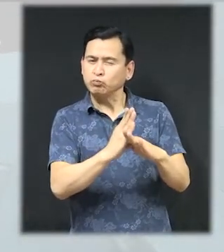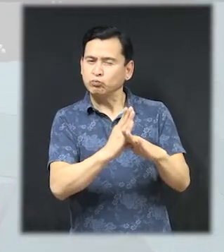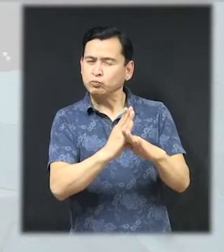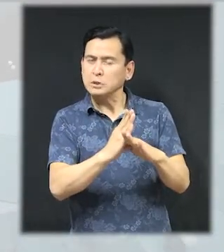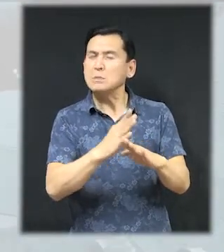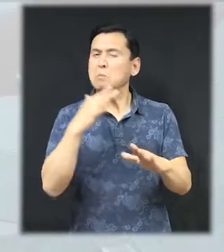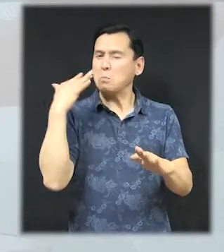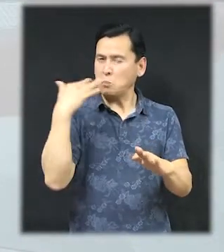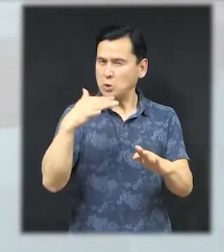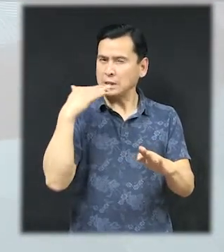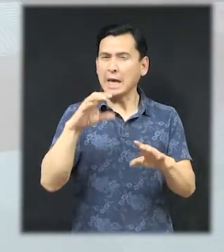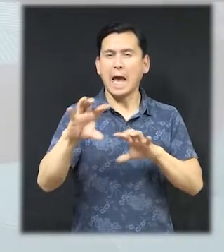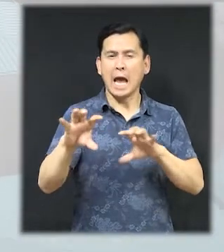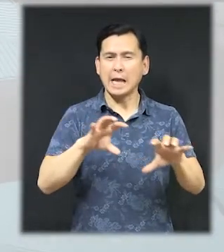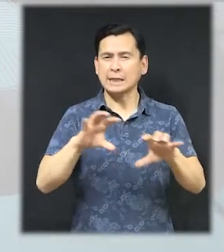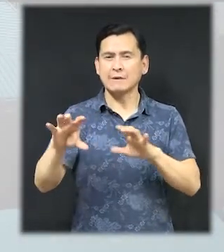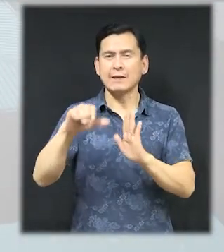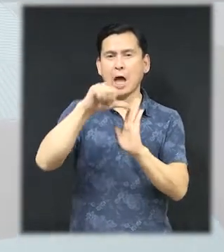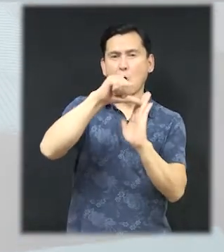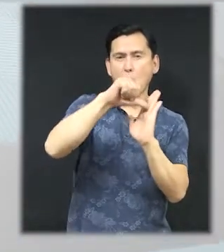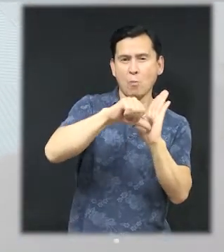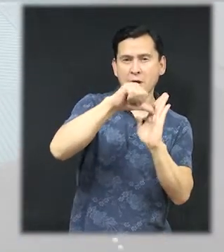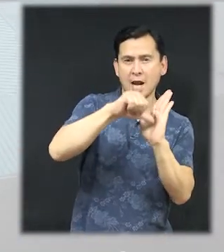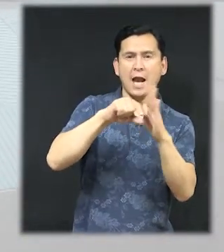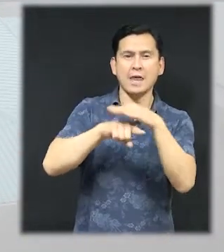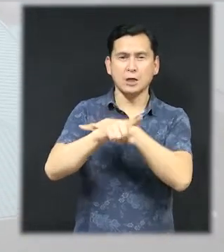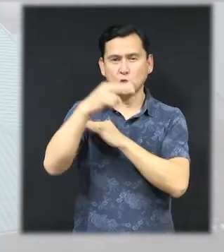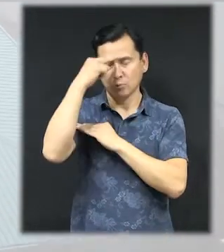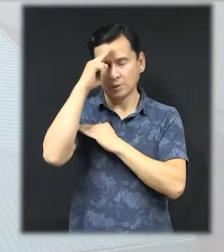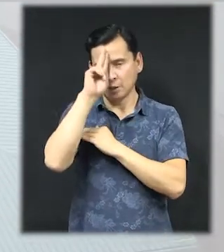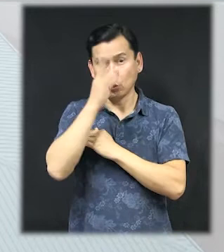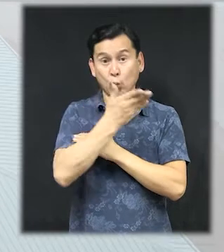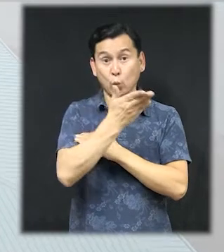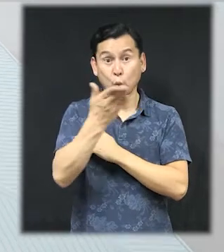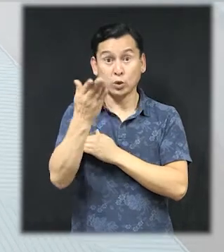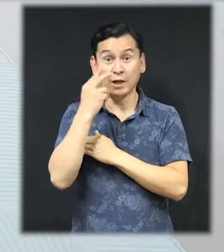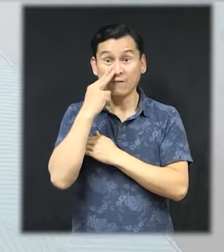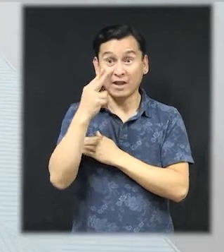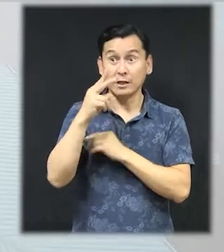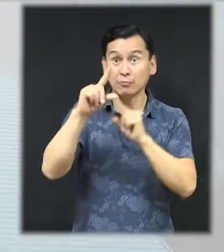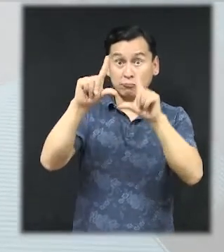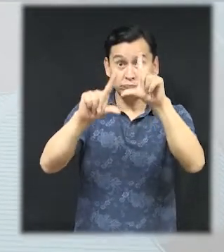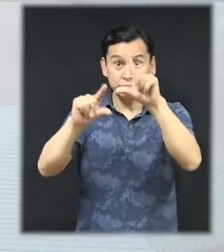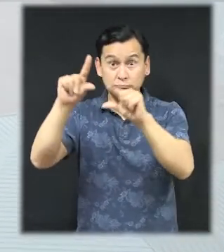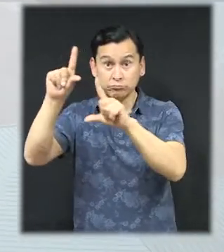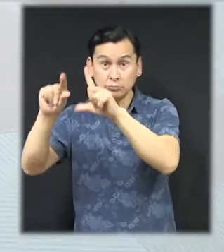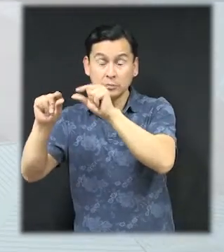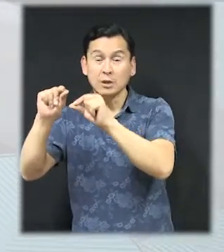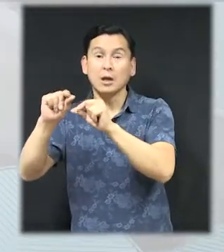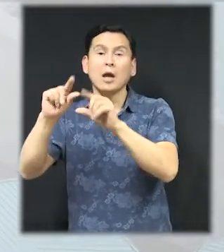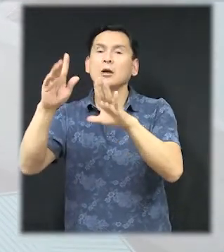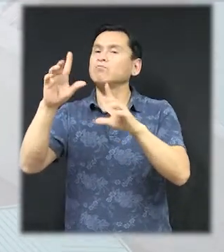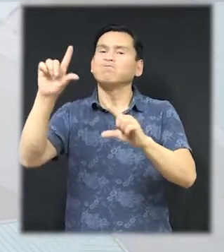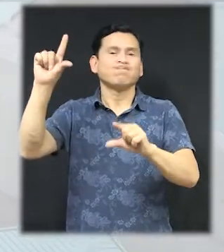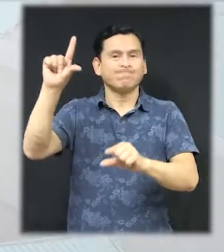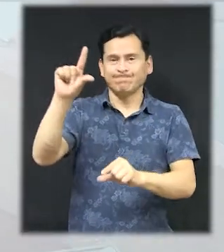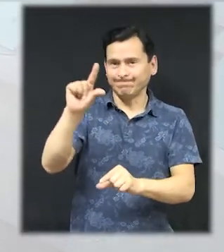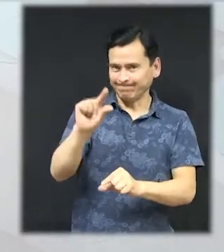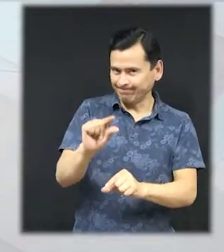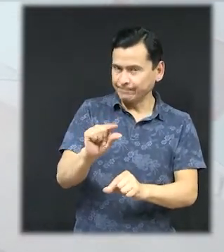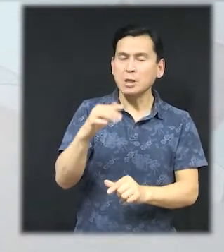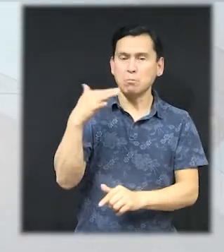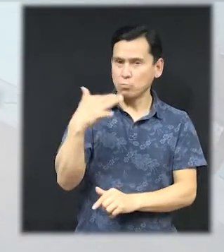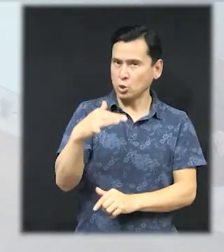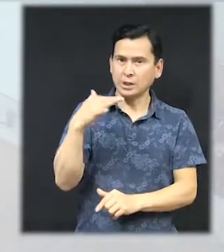2020 controlar y restringir de manera importante la actividad quirúrgica del establecimiento, que como ustedes ven en